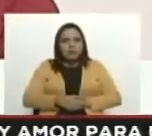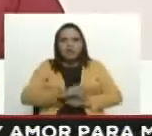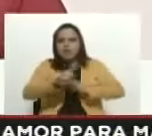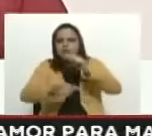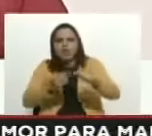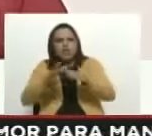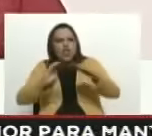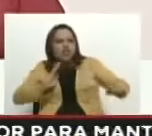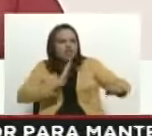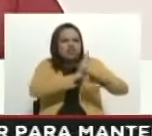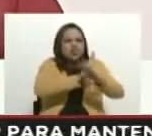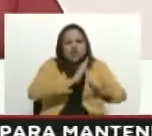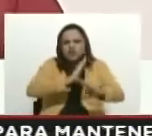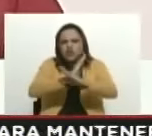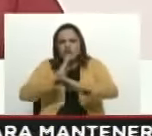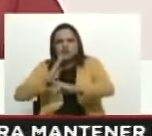sanciones.